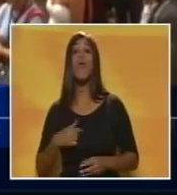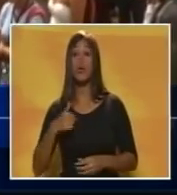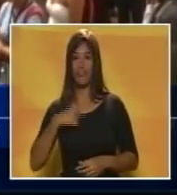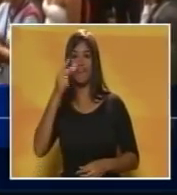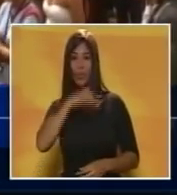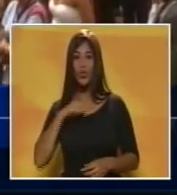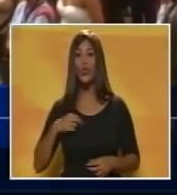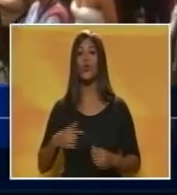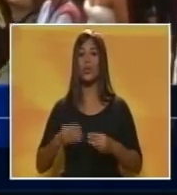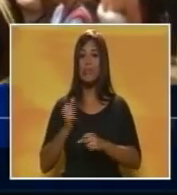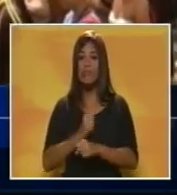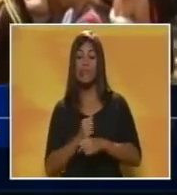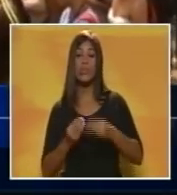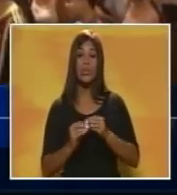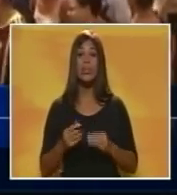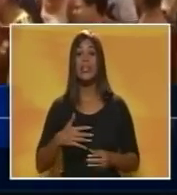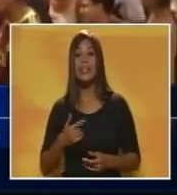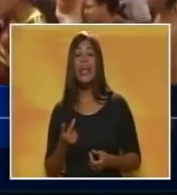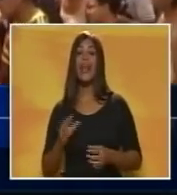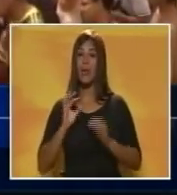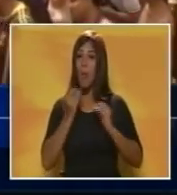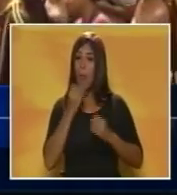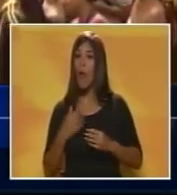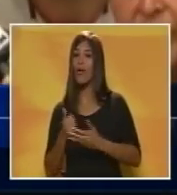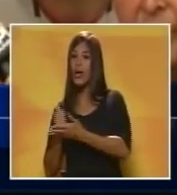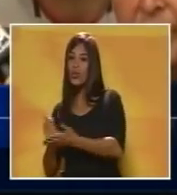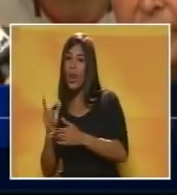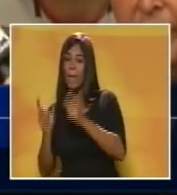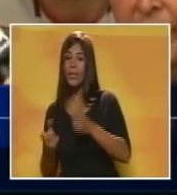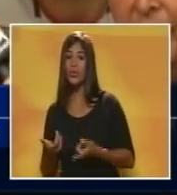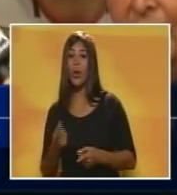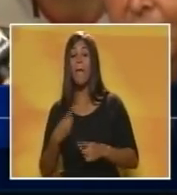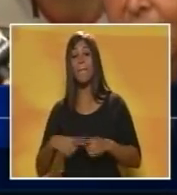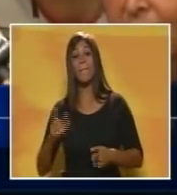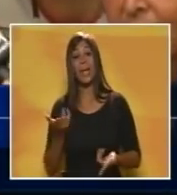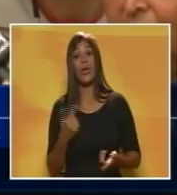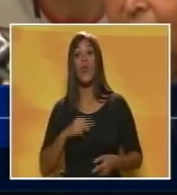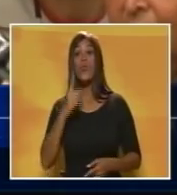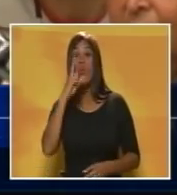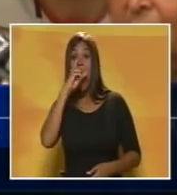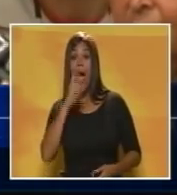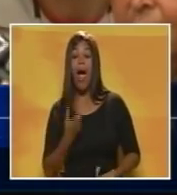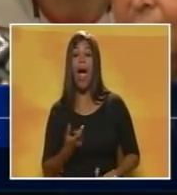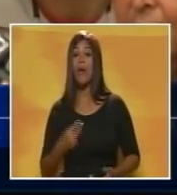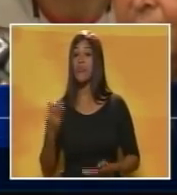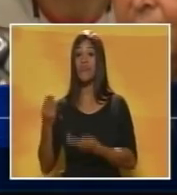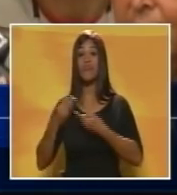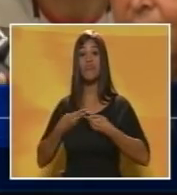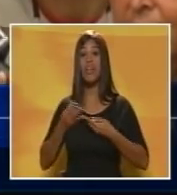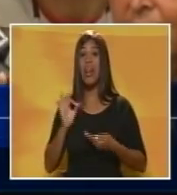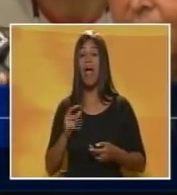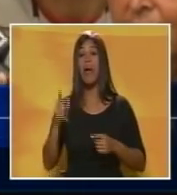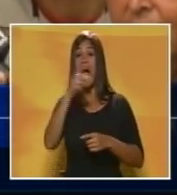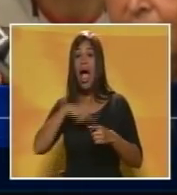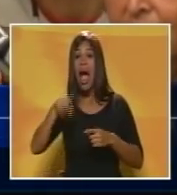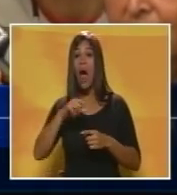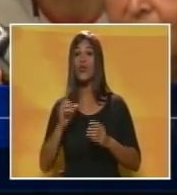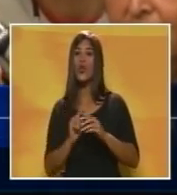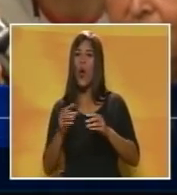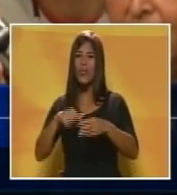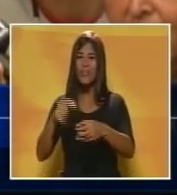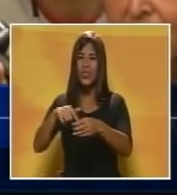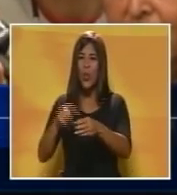lo posible por prestar un servicio de calidad al usuario. Si bien es cierto, tenemos un año que no recibimos lo que es caucho y